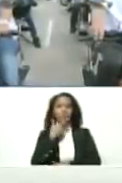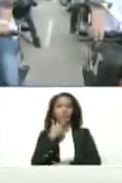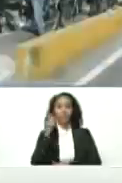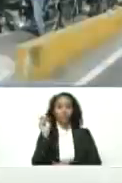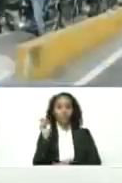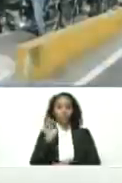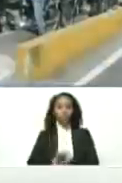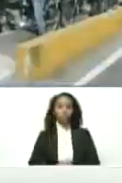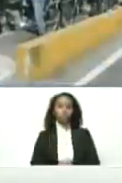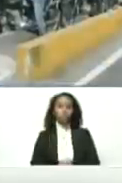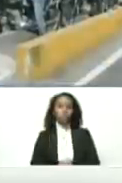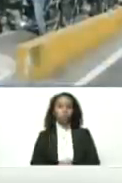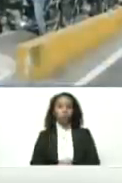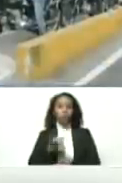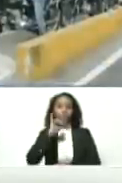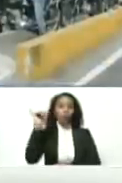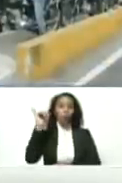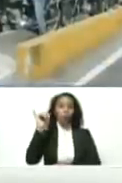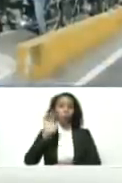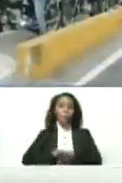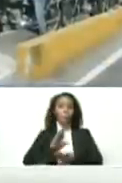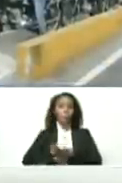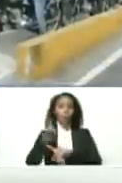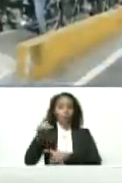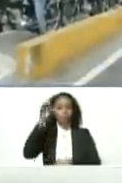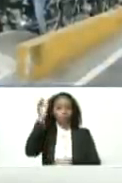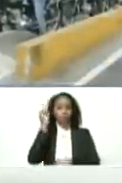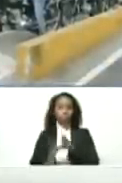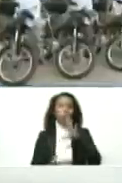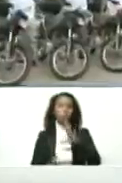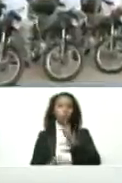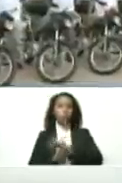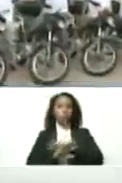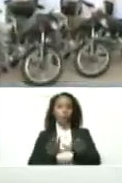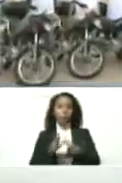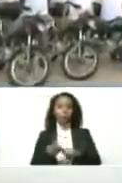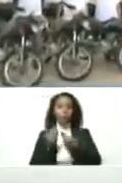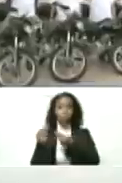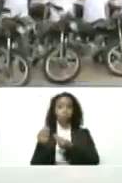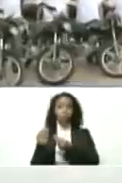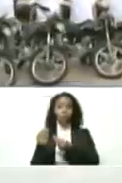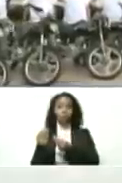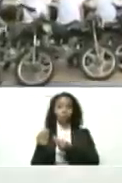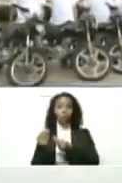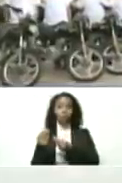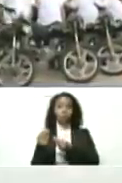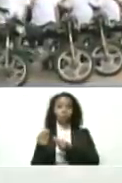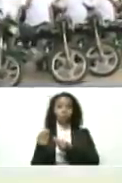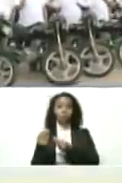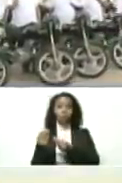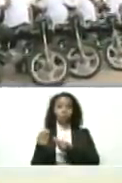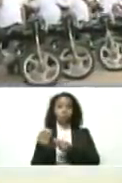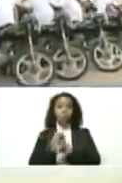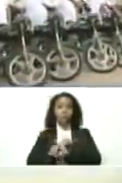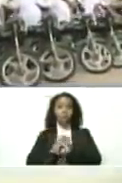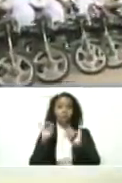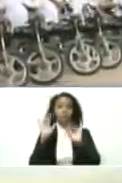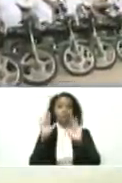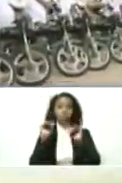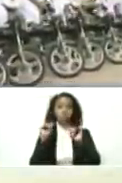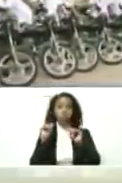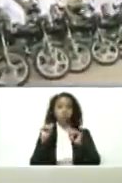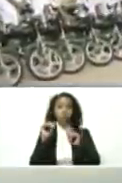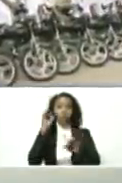Jessica Bello, ha denunciado, porque ha sido fortuito. Ya íbamos a dar, íbamos a despedir el pase, y